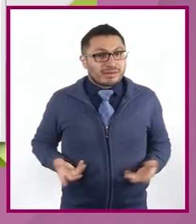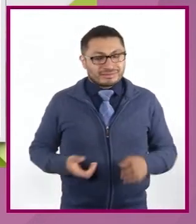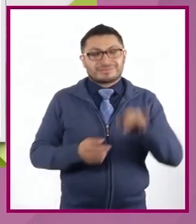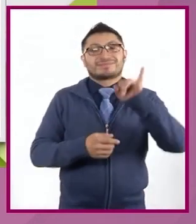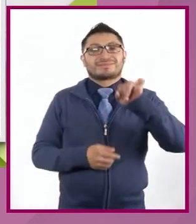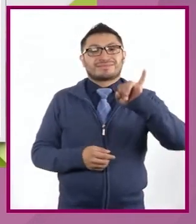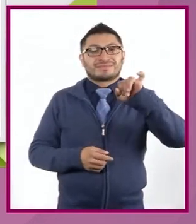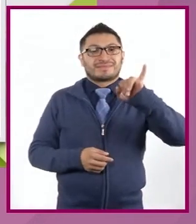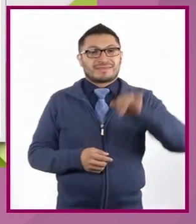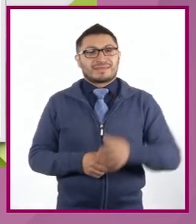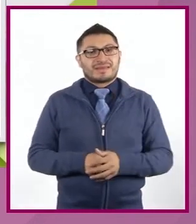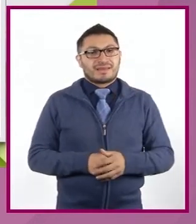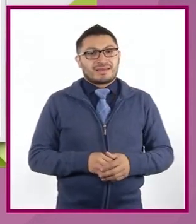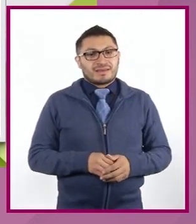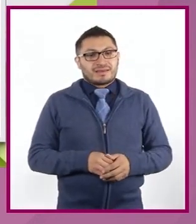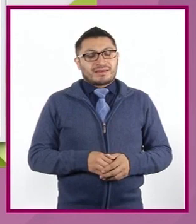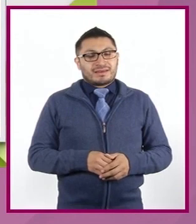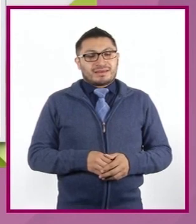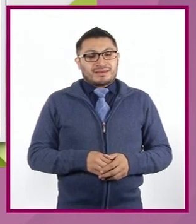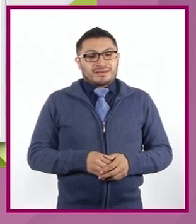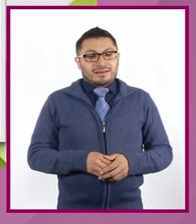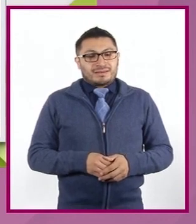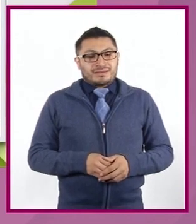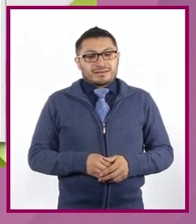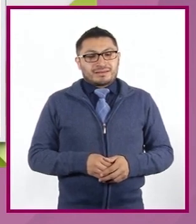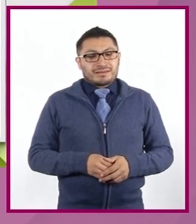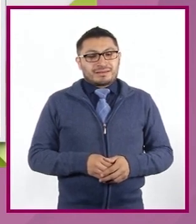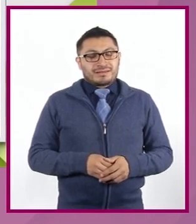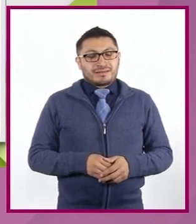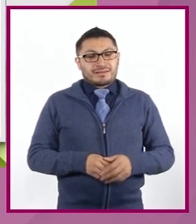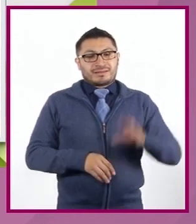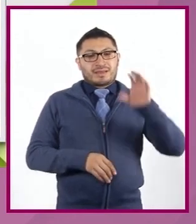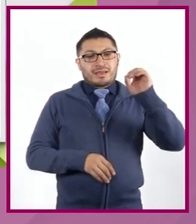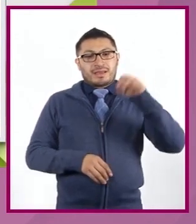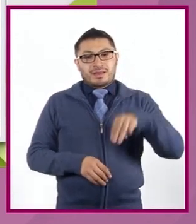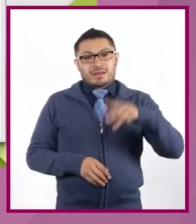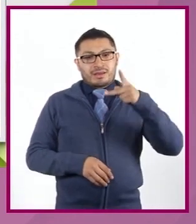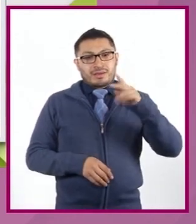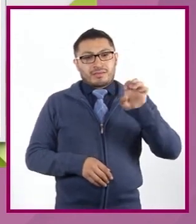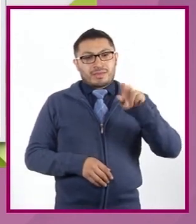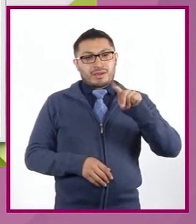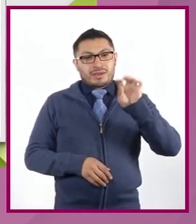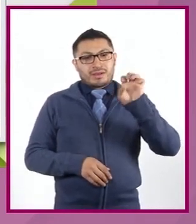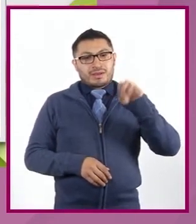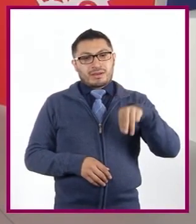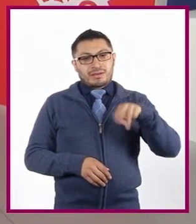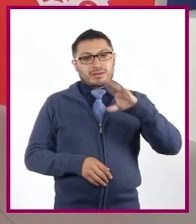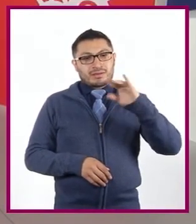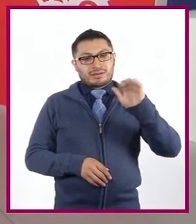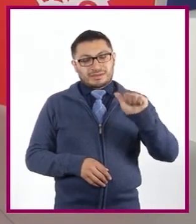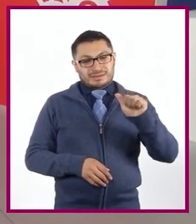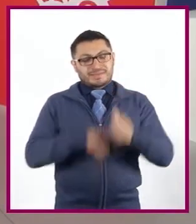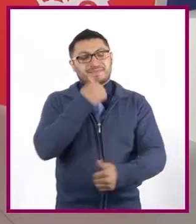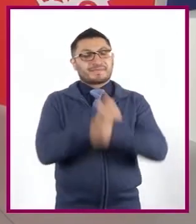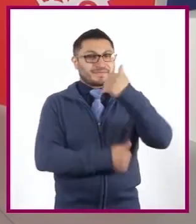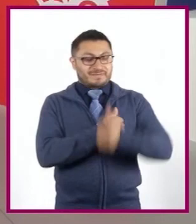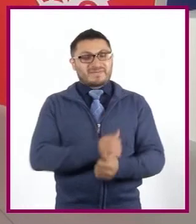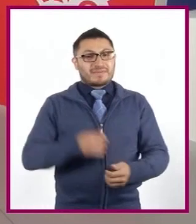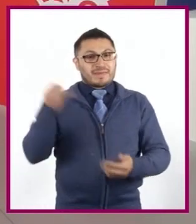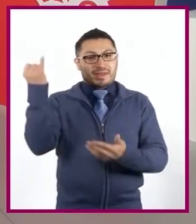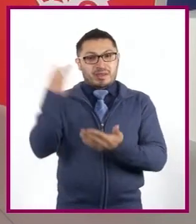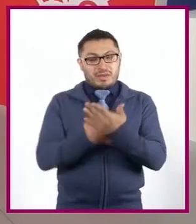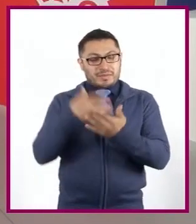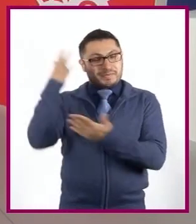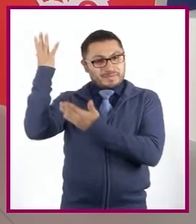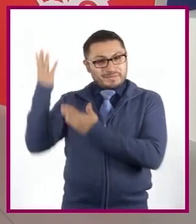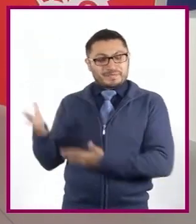Claro, no podría ser más que competencia. Las imágenes